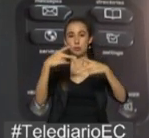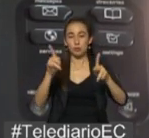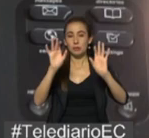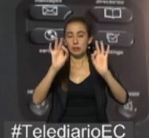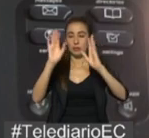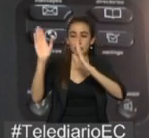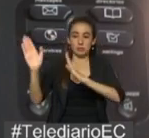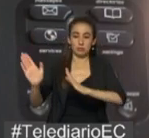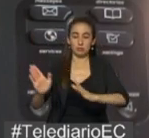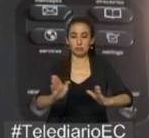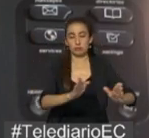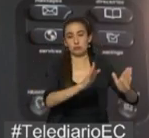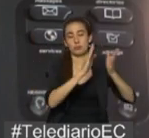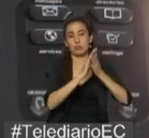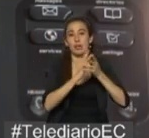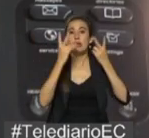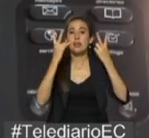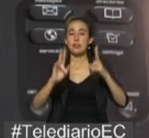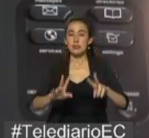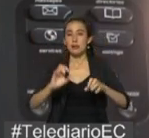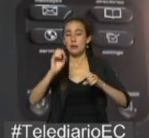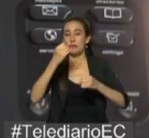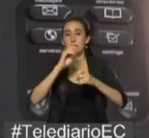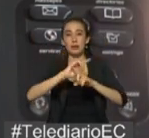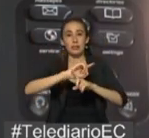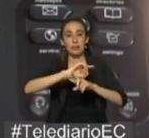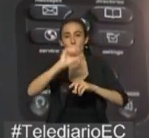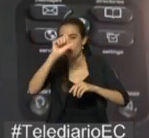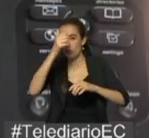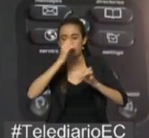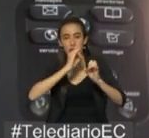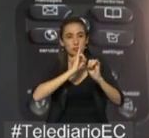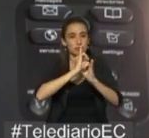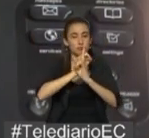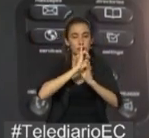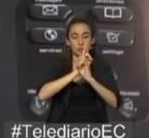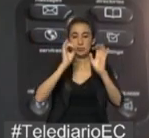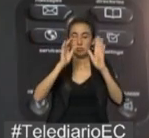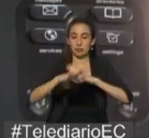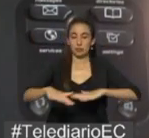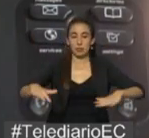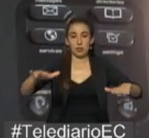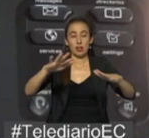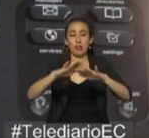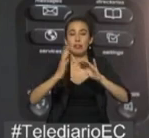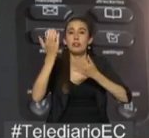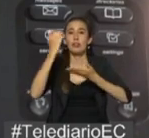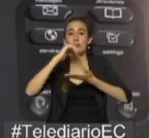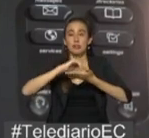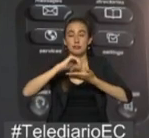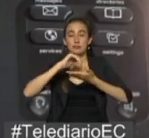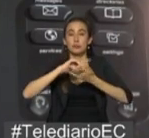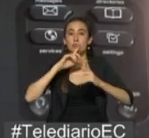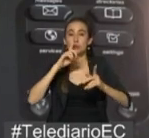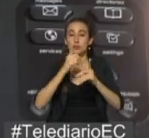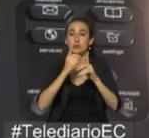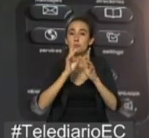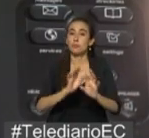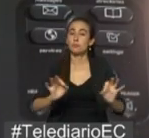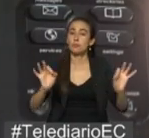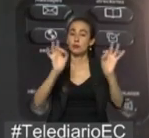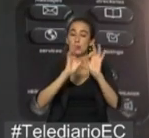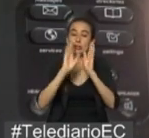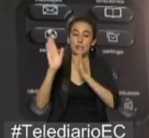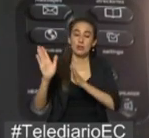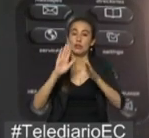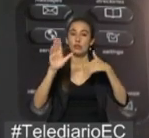cuarentena que viene a seguir y otras entidades del Estado que también apoyan en la gestión, ¿no? Hay que recalcar y hay que recordar que todas las personas